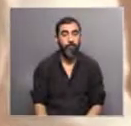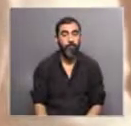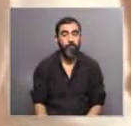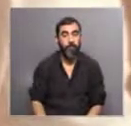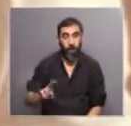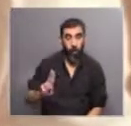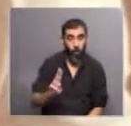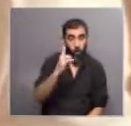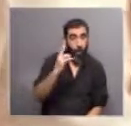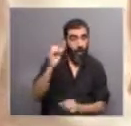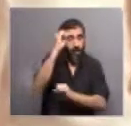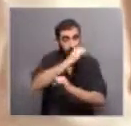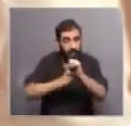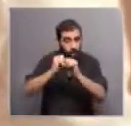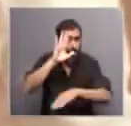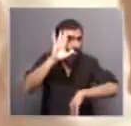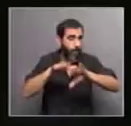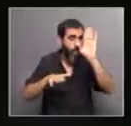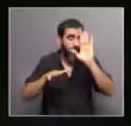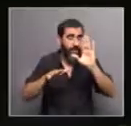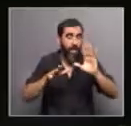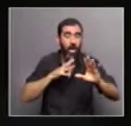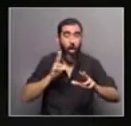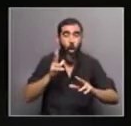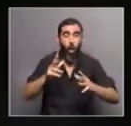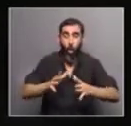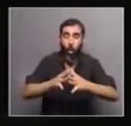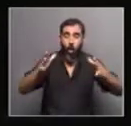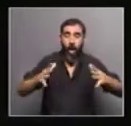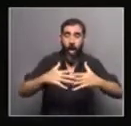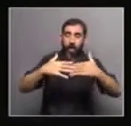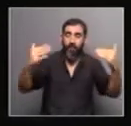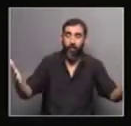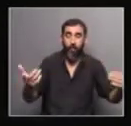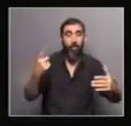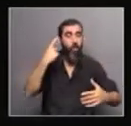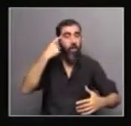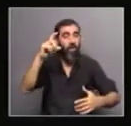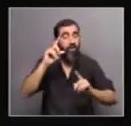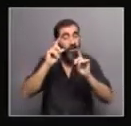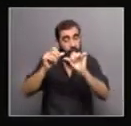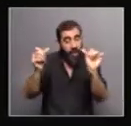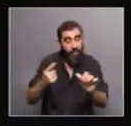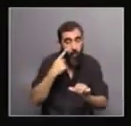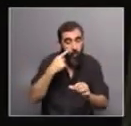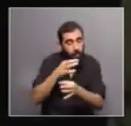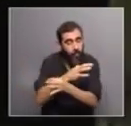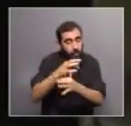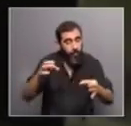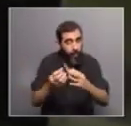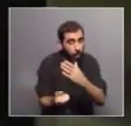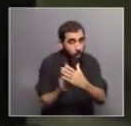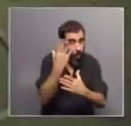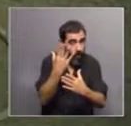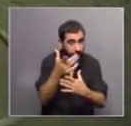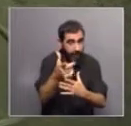En Uruguay la tecnología más utilizada es la de hogar abierto, pero la idea en el laboratorio es ensayar estufas también eficientes o de alto rendimiento,